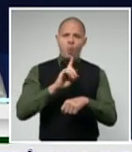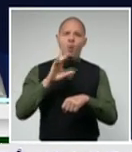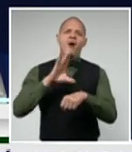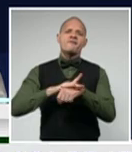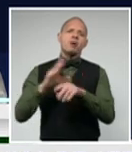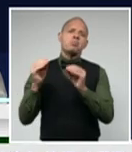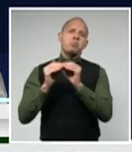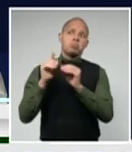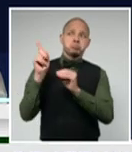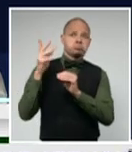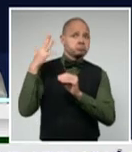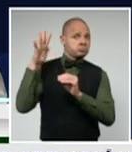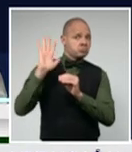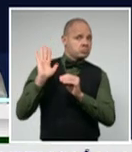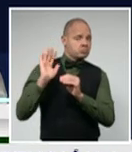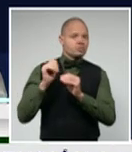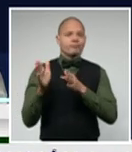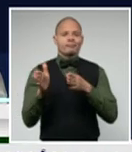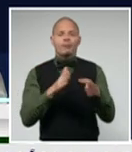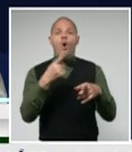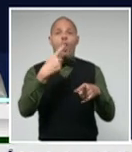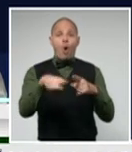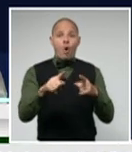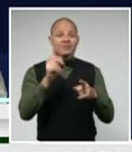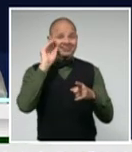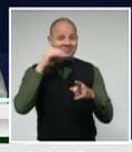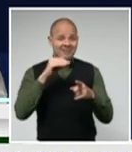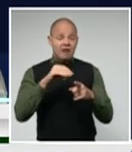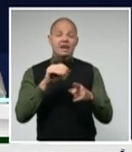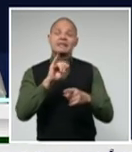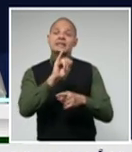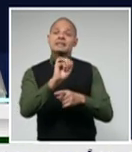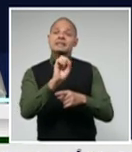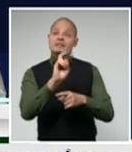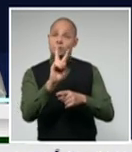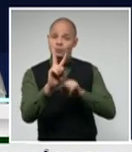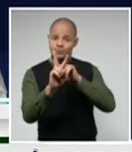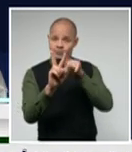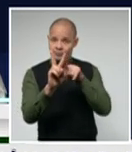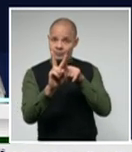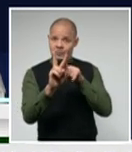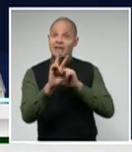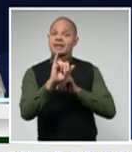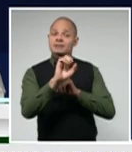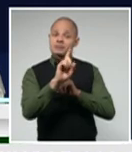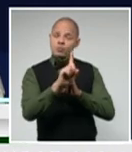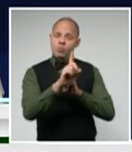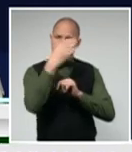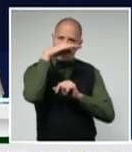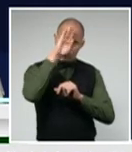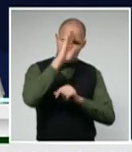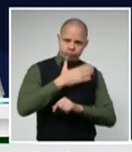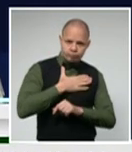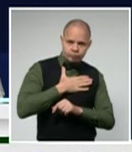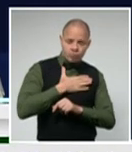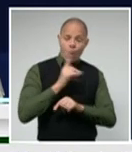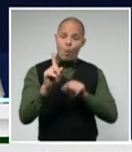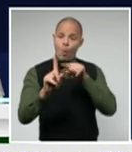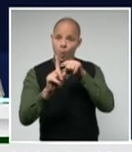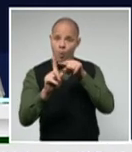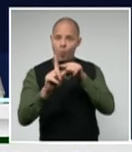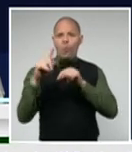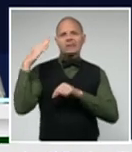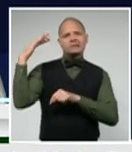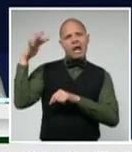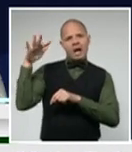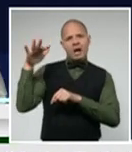extranjero diagnosticado en el día de ayer, que también es otro caso importado, que regresó del